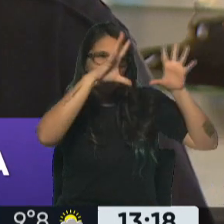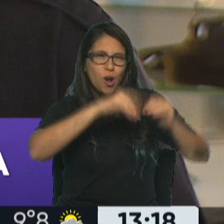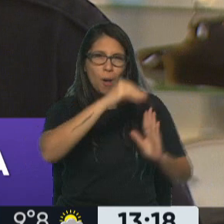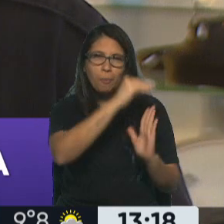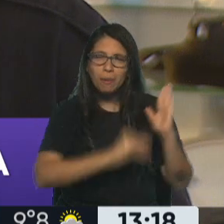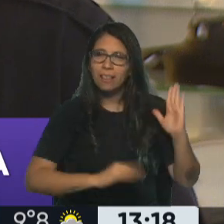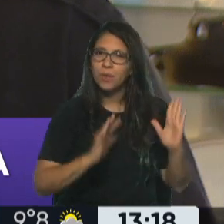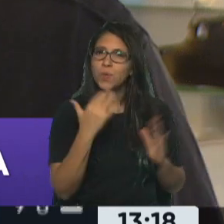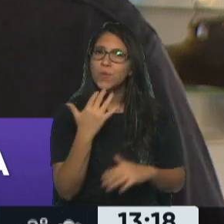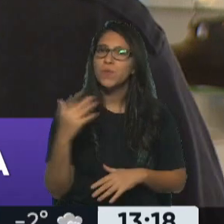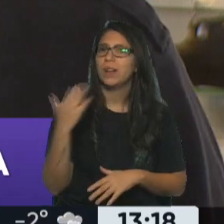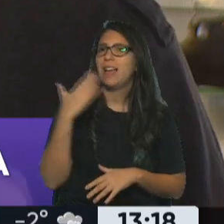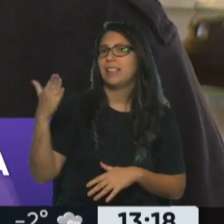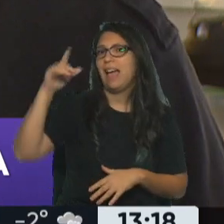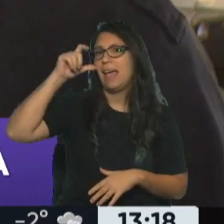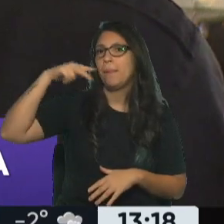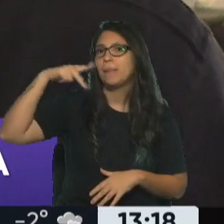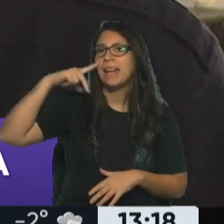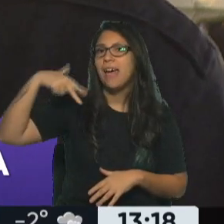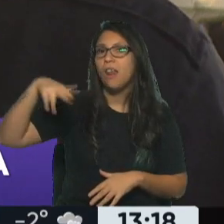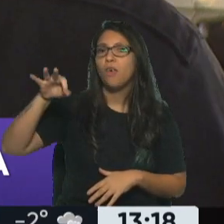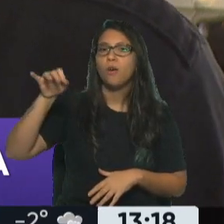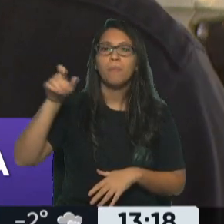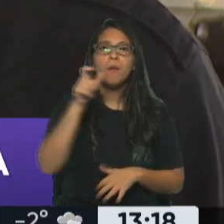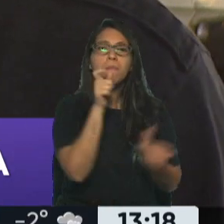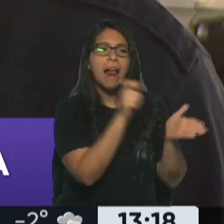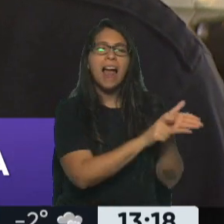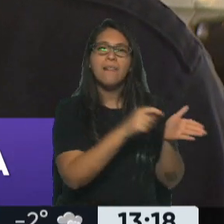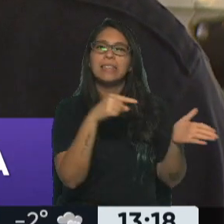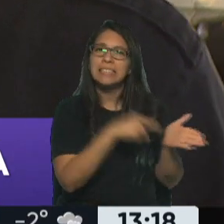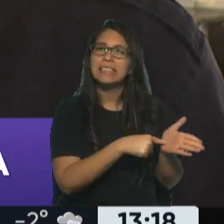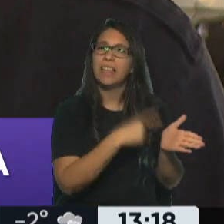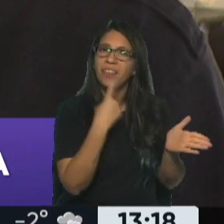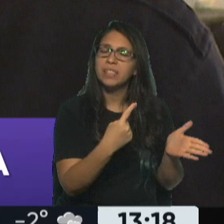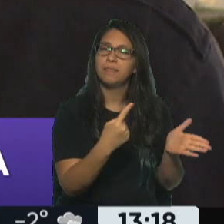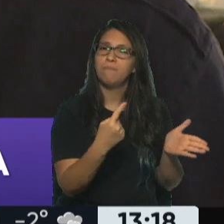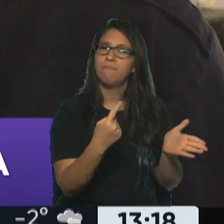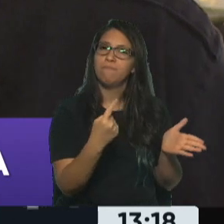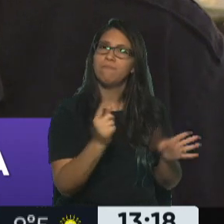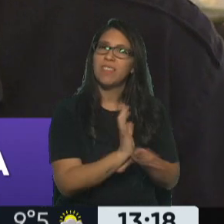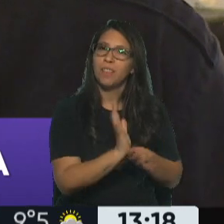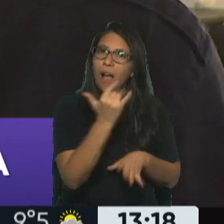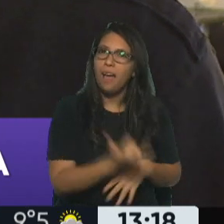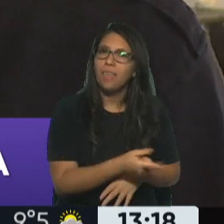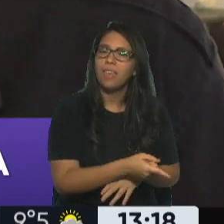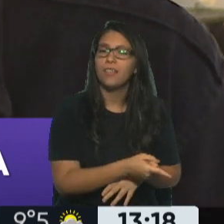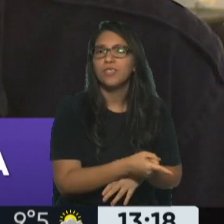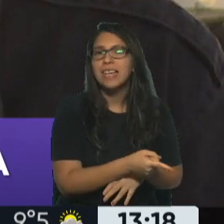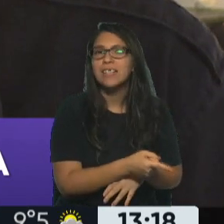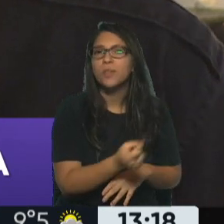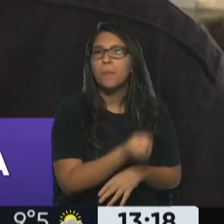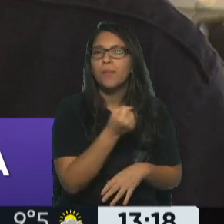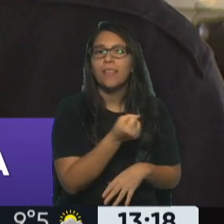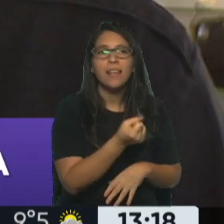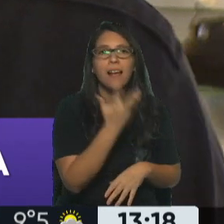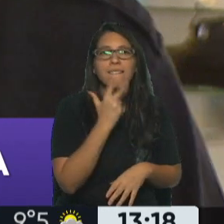este Emiliano pero pero cada palabra está Apuesta por algo eh Y eso creo que es un poco la la joya y lo que a uno